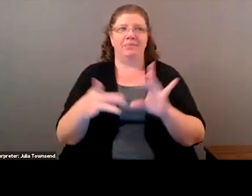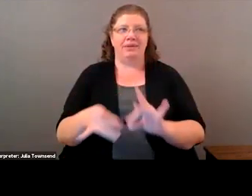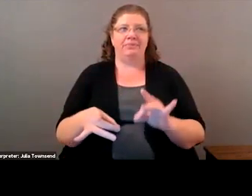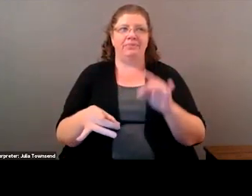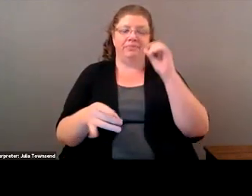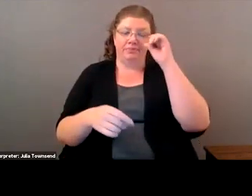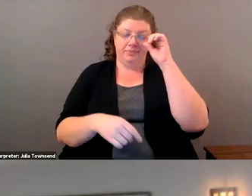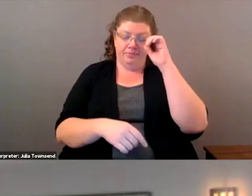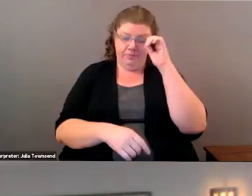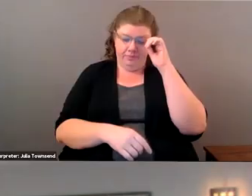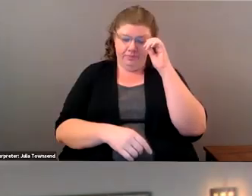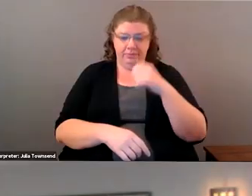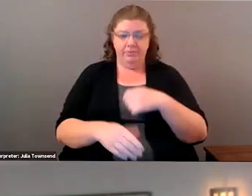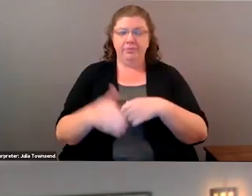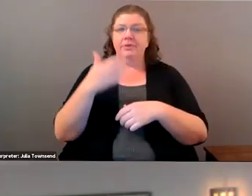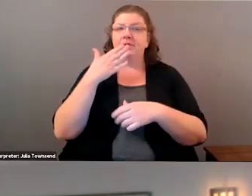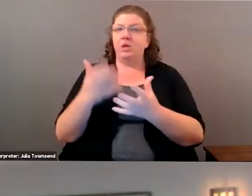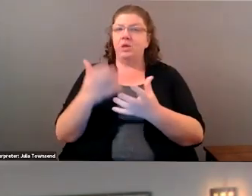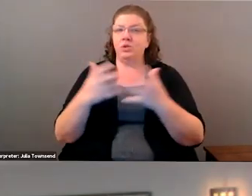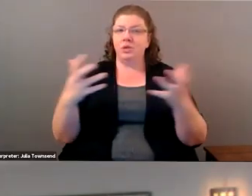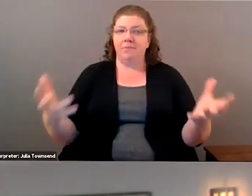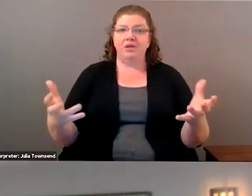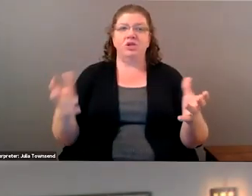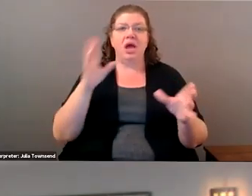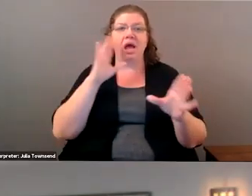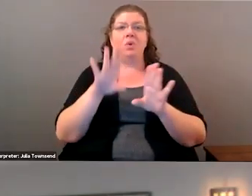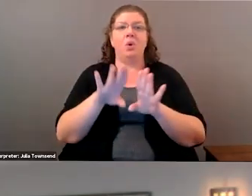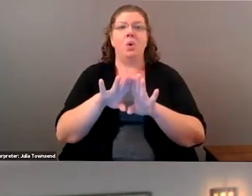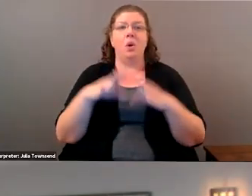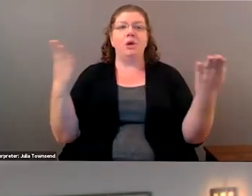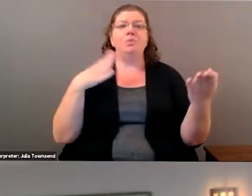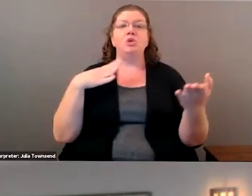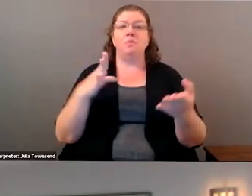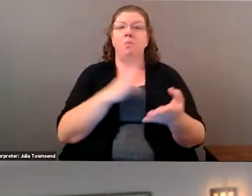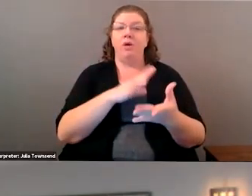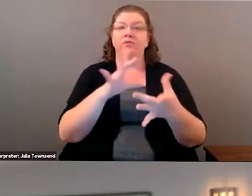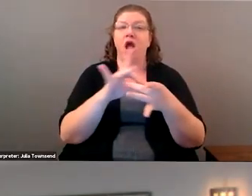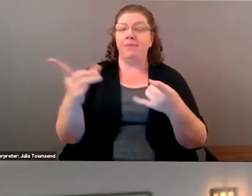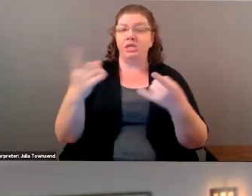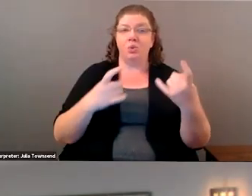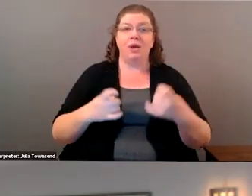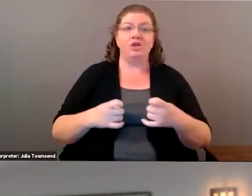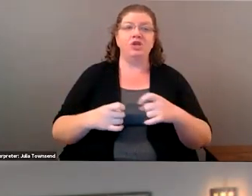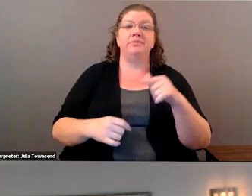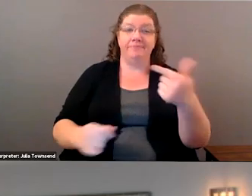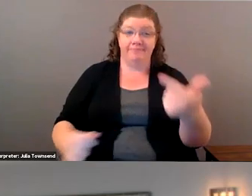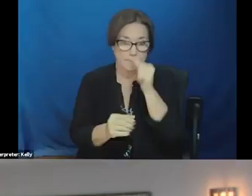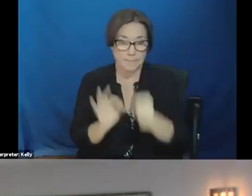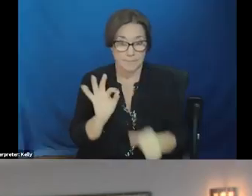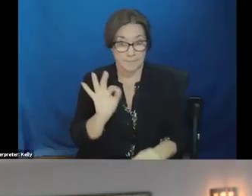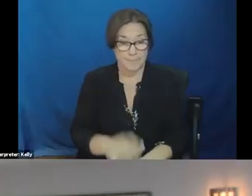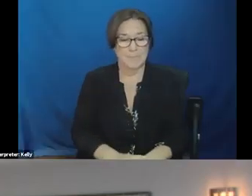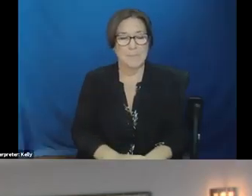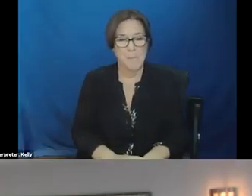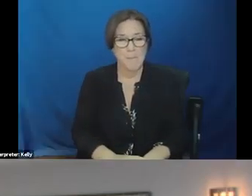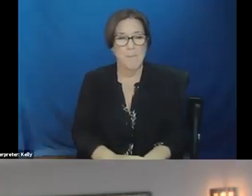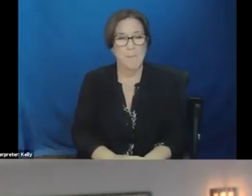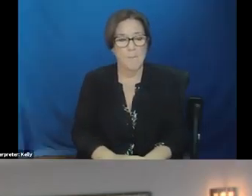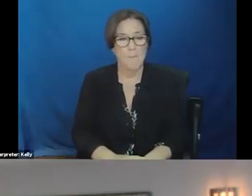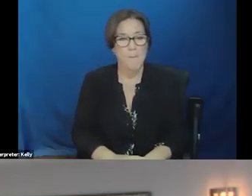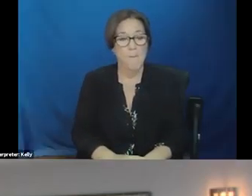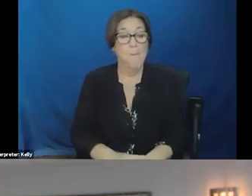bien gracias entonces regresamos con los miembros del consejo para preguntas o comentarios señor